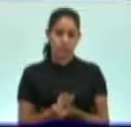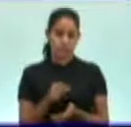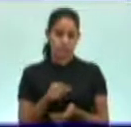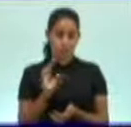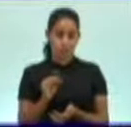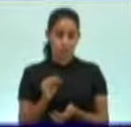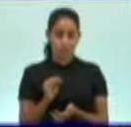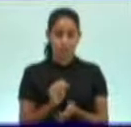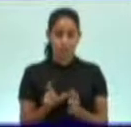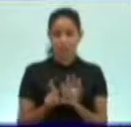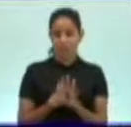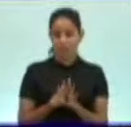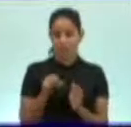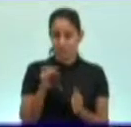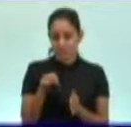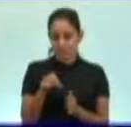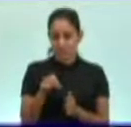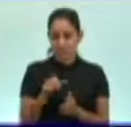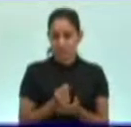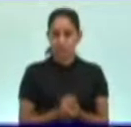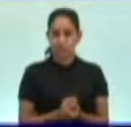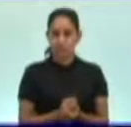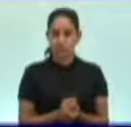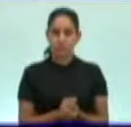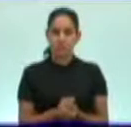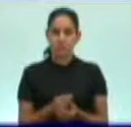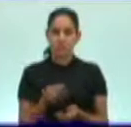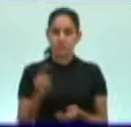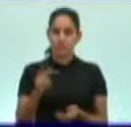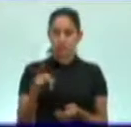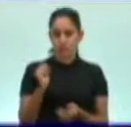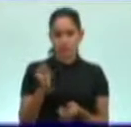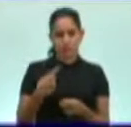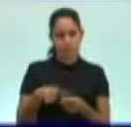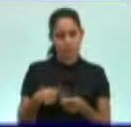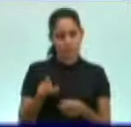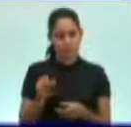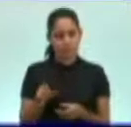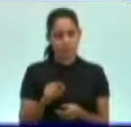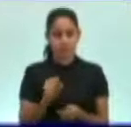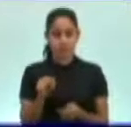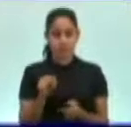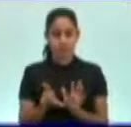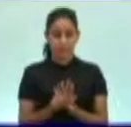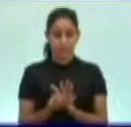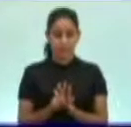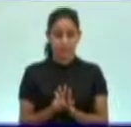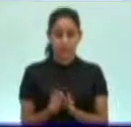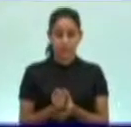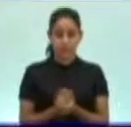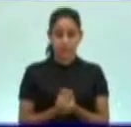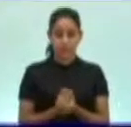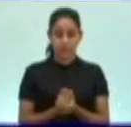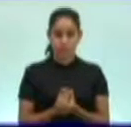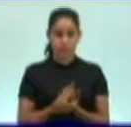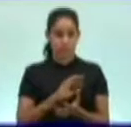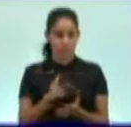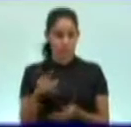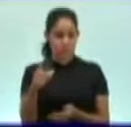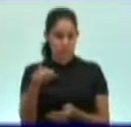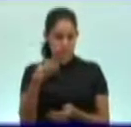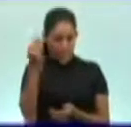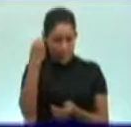artículo de los presupuestos nuevos de esta ley. Es decir, y ya ustedes lo